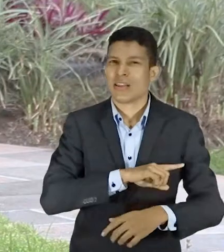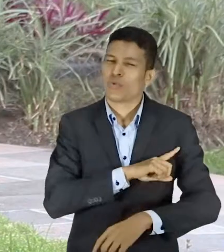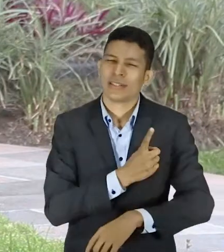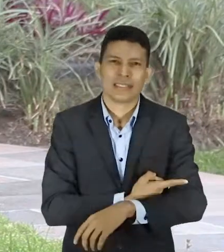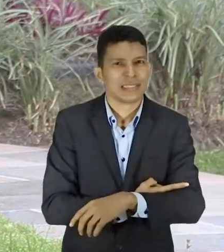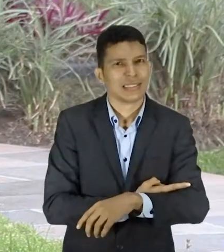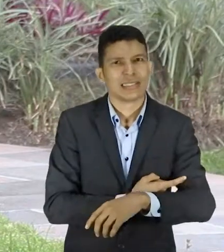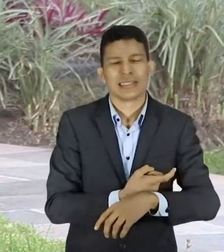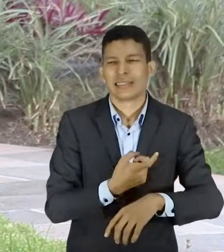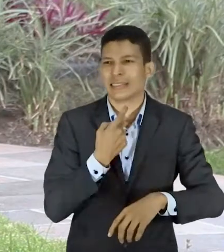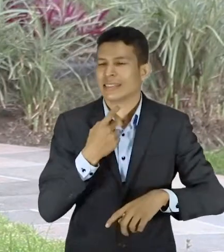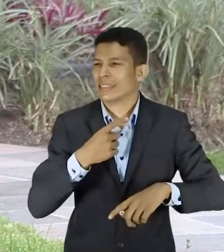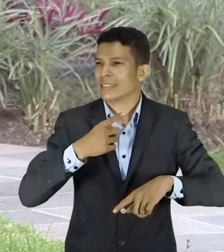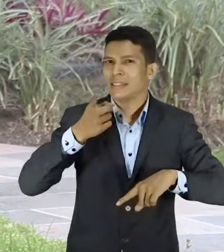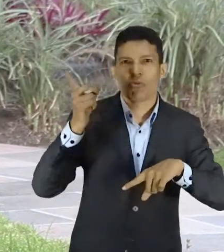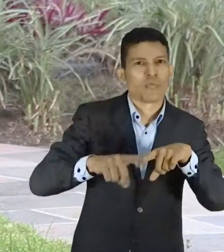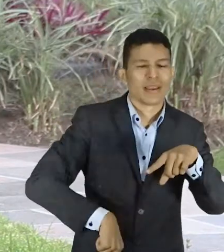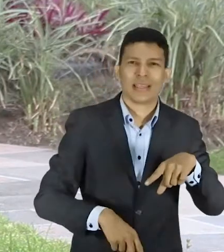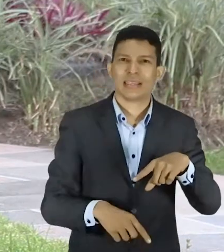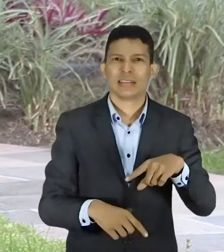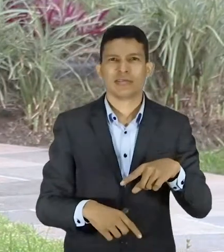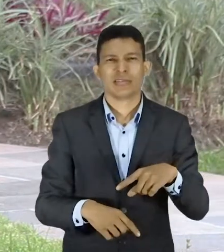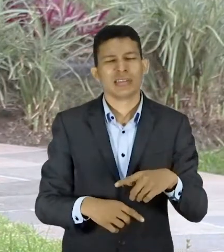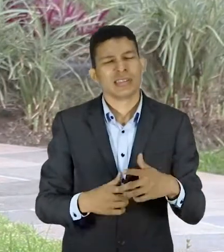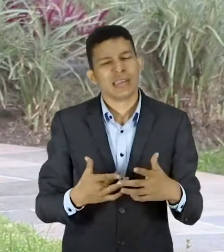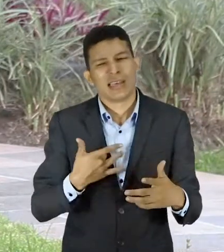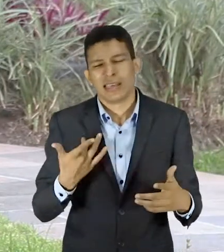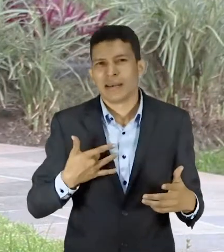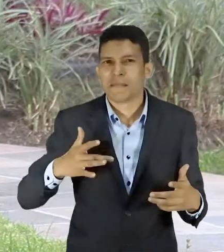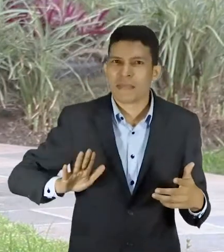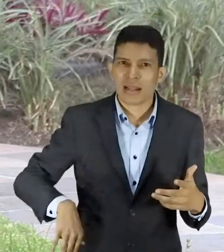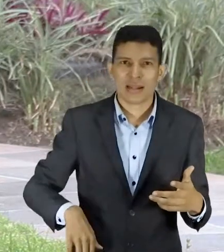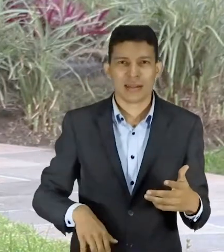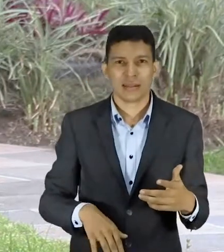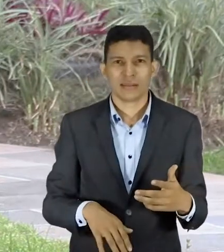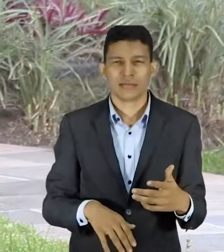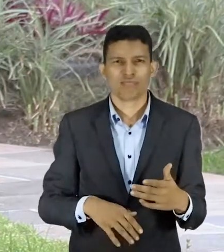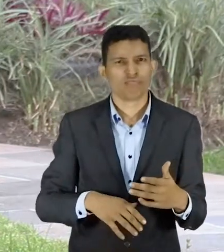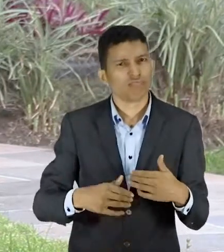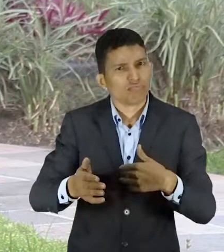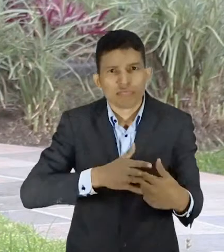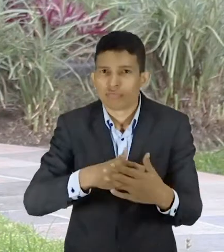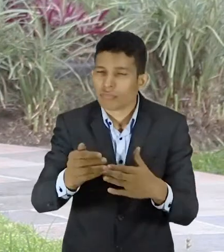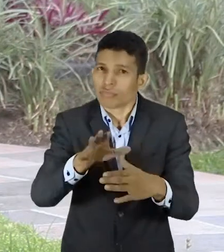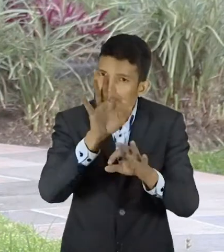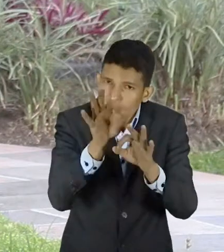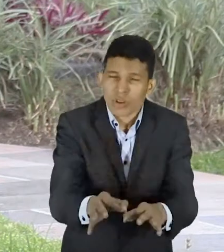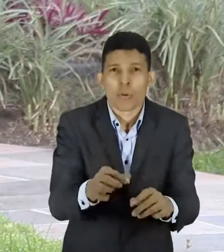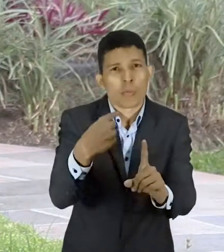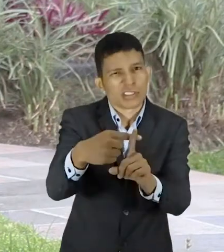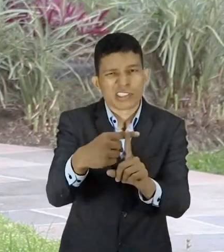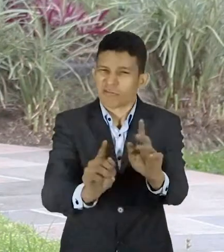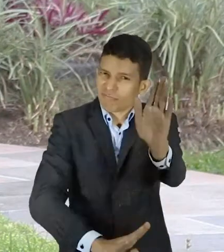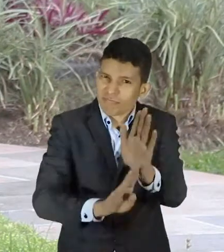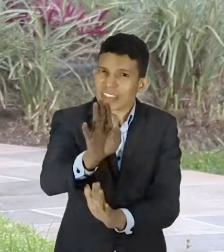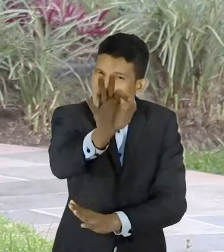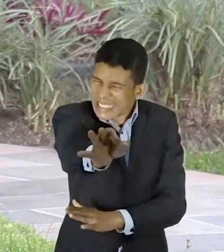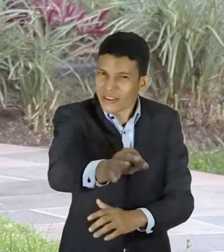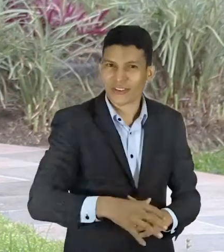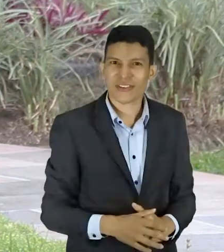está indispuesto, no se siente bien, pero no, se sale, se sale.